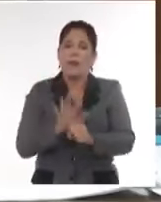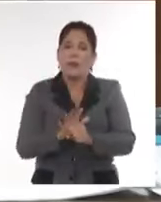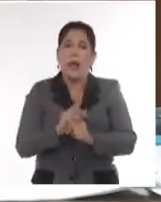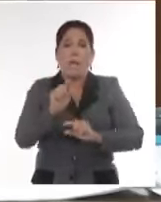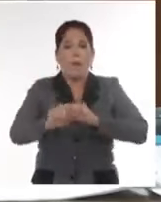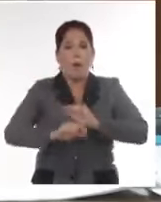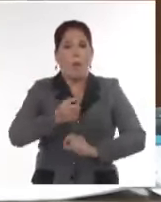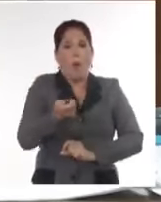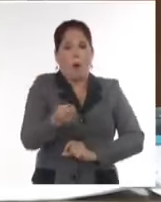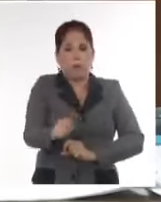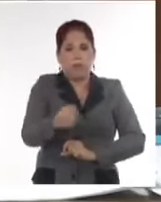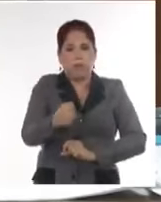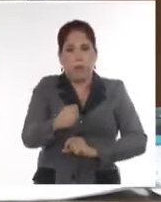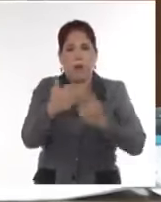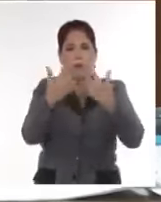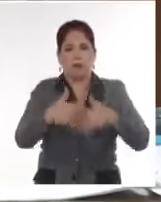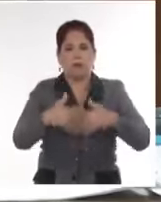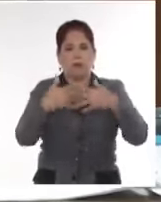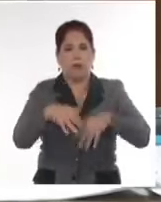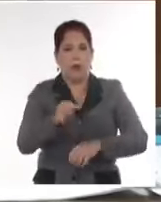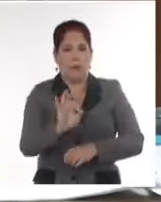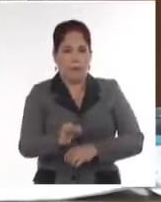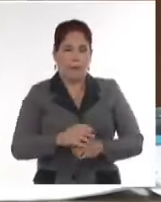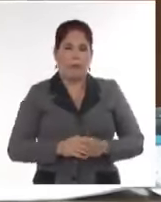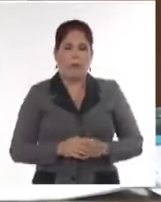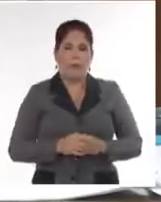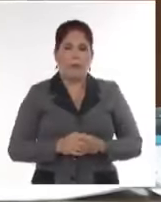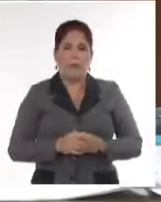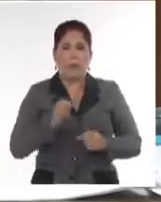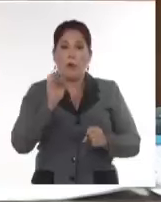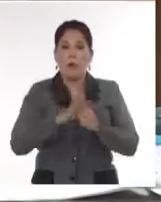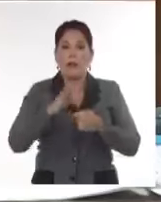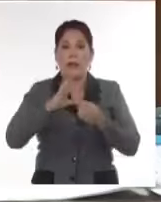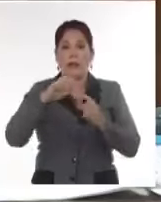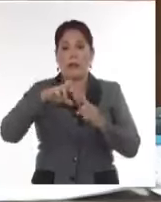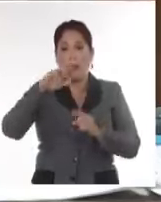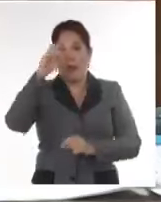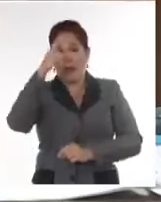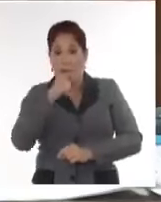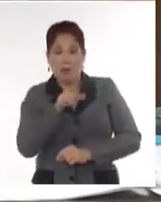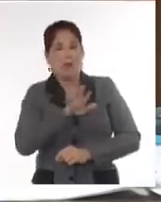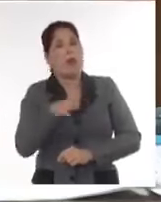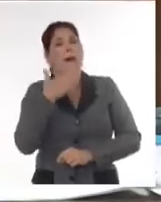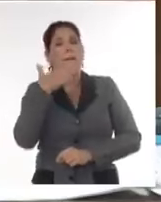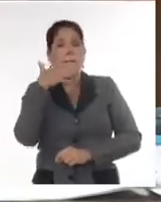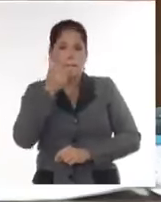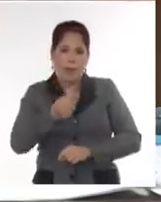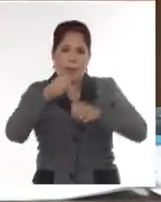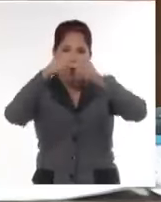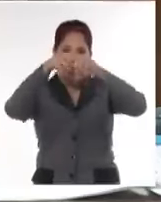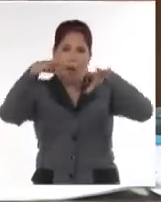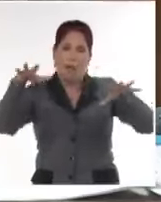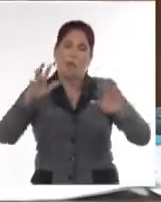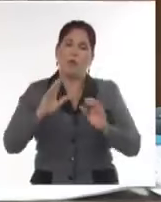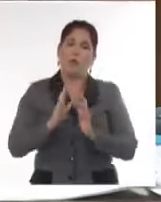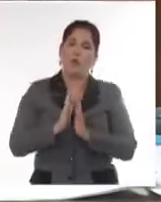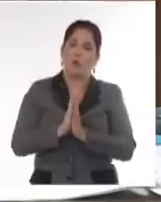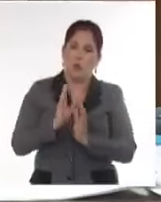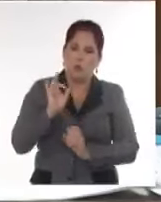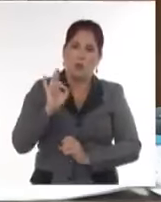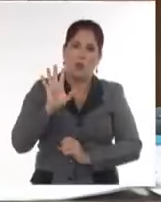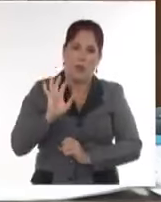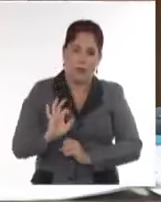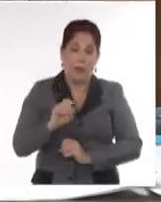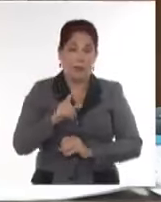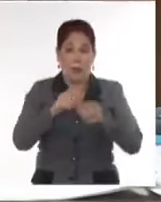ya de arranque. Cuando entre Guiteras, sí va a mejorar la situación. Guiteras es una planta